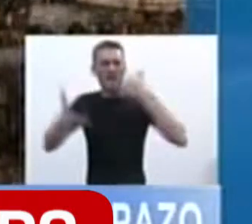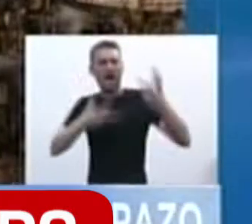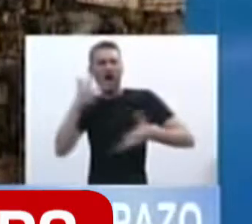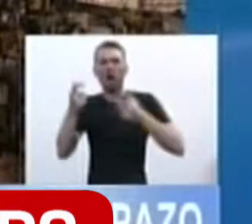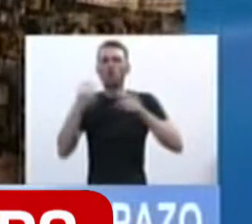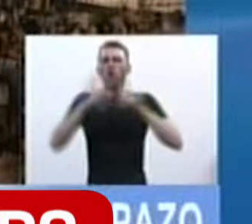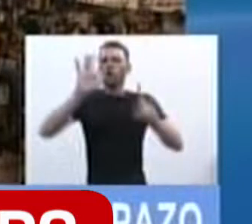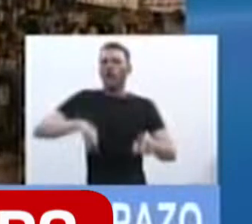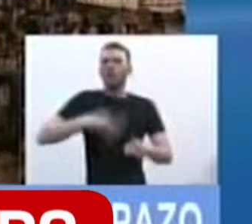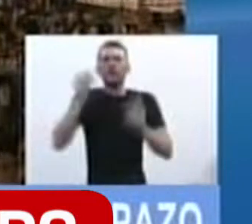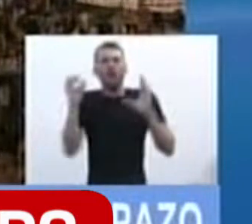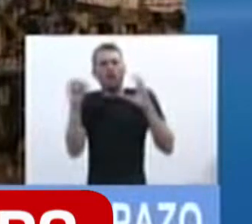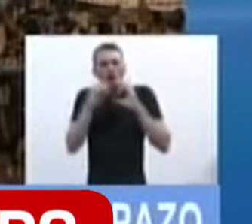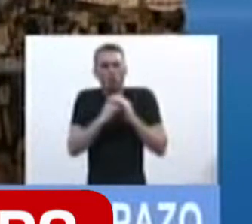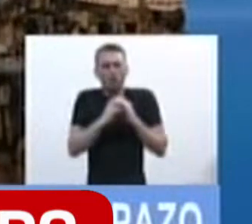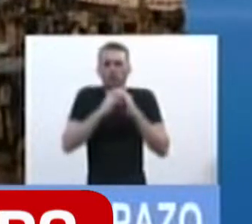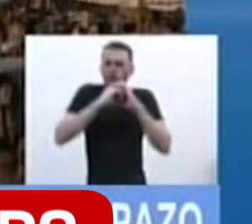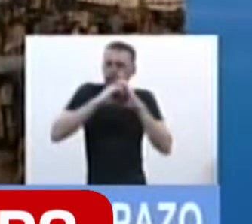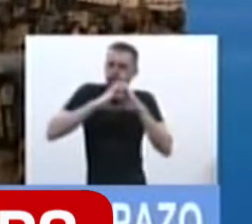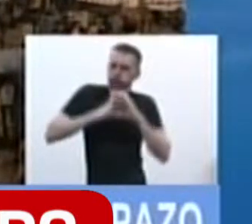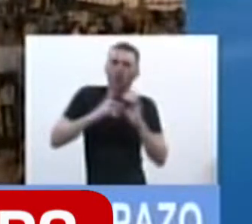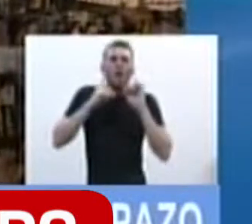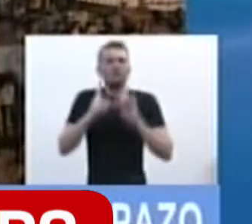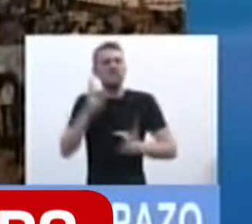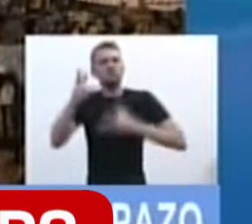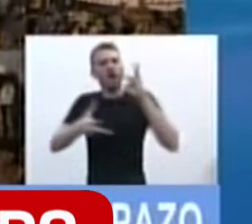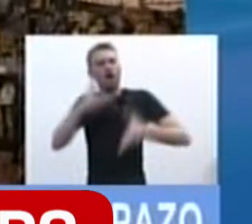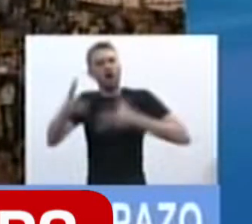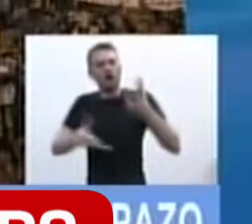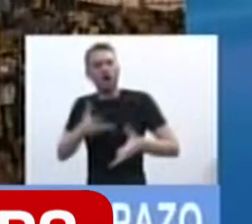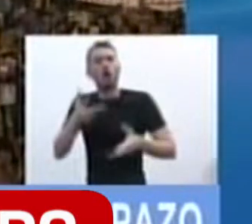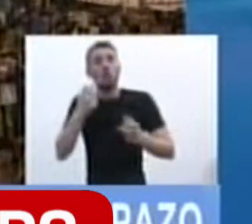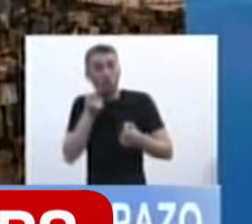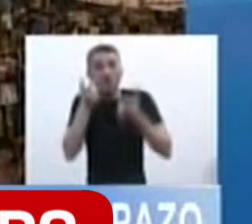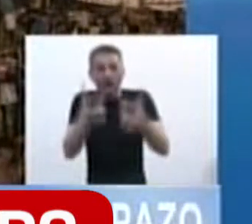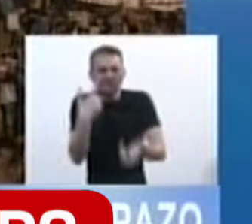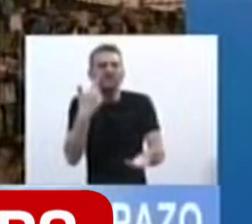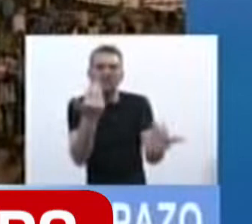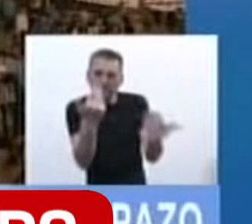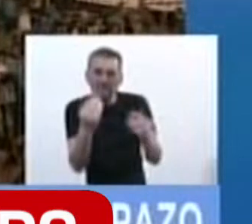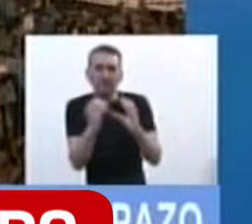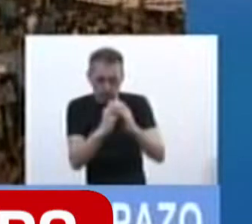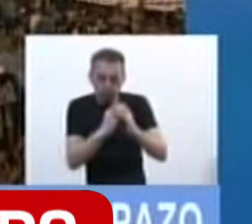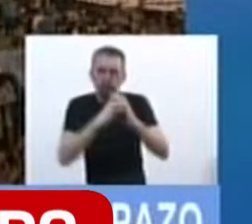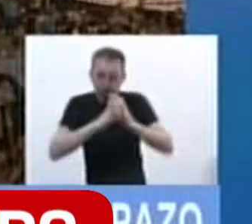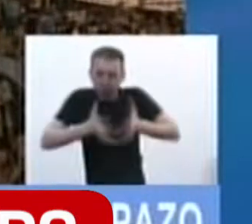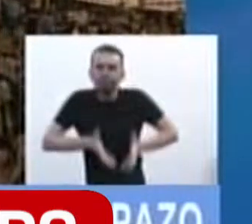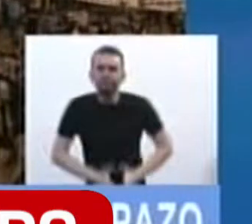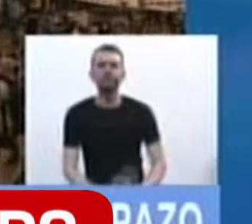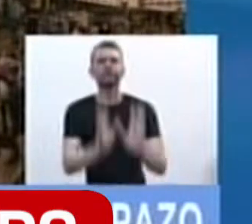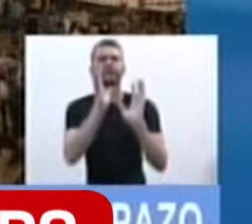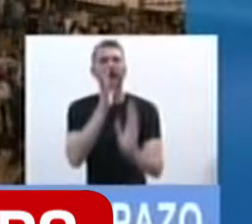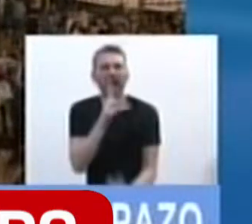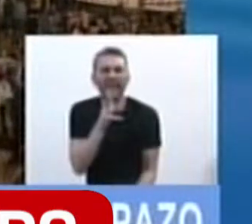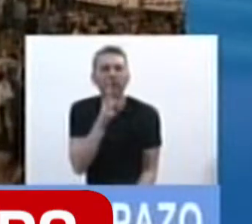vida potencial del embrión, con esa misma vehemencia, cuando se le da la posibilidad a algún embrión de nacer y a los 14 años